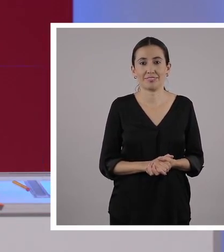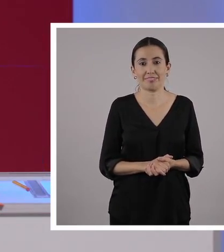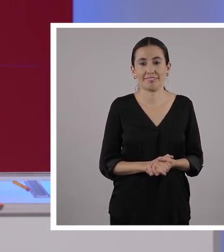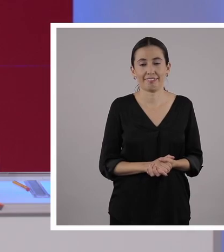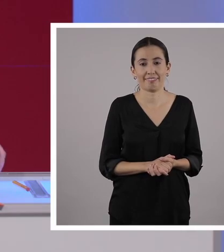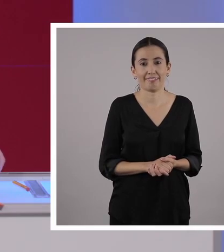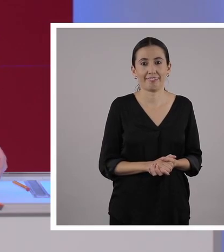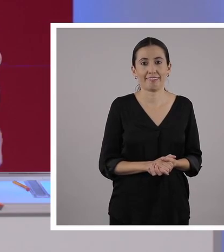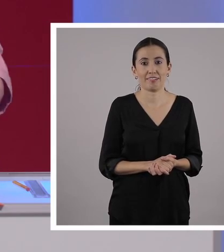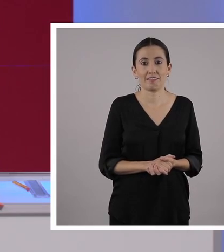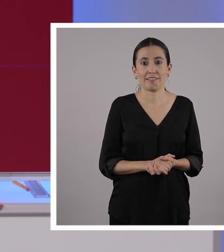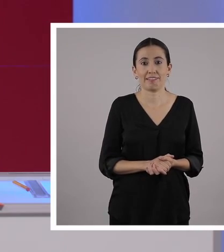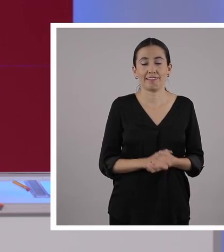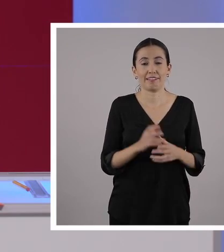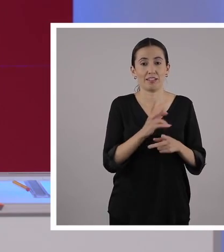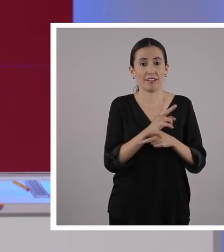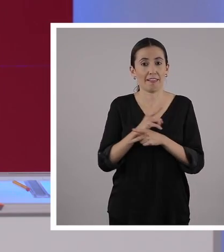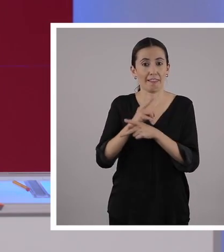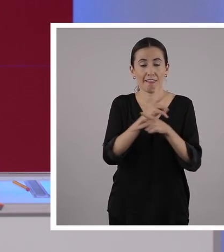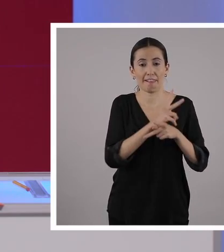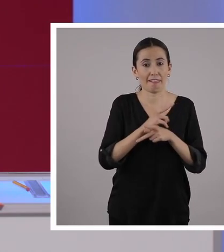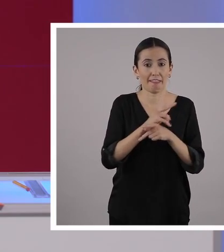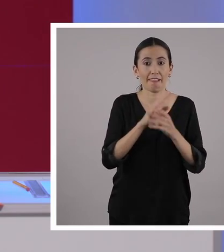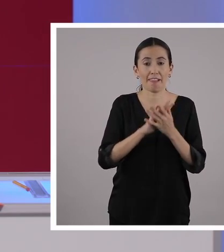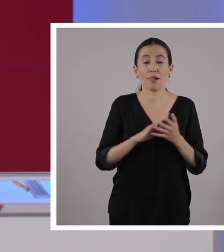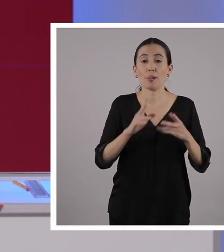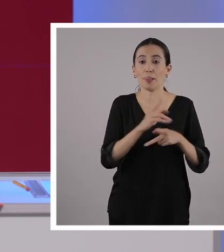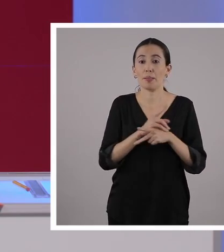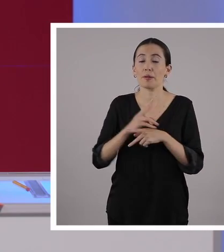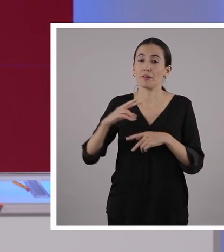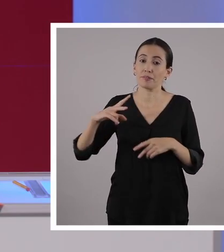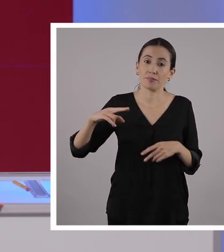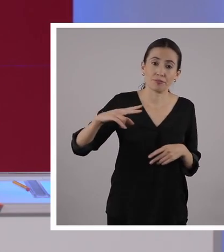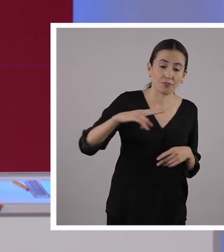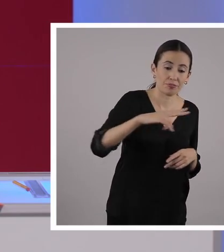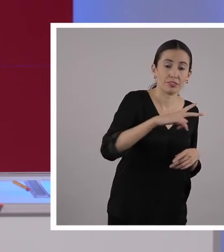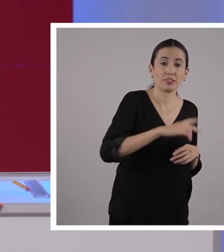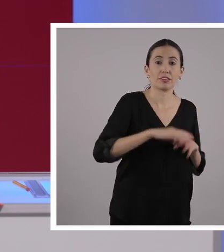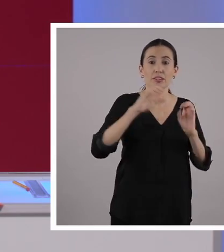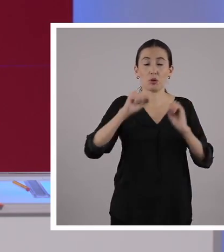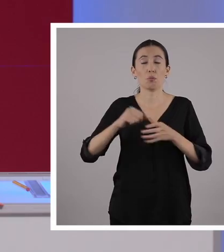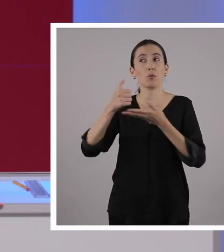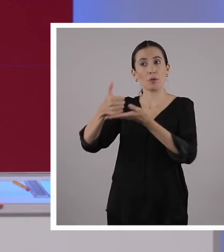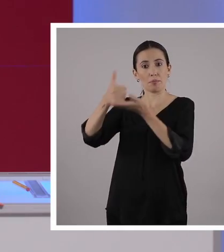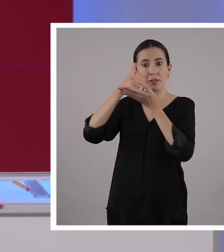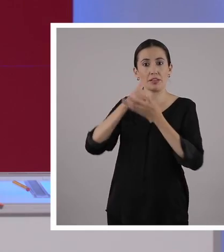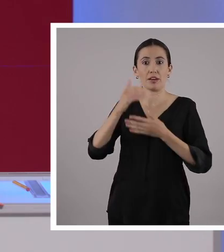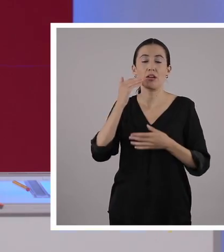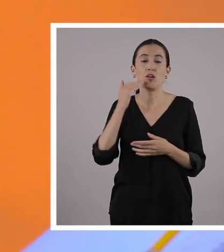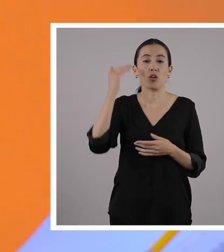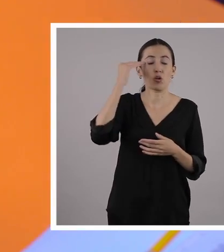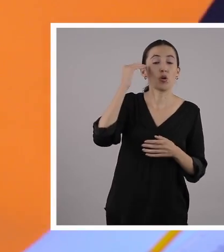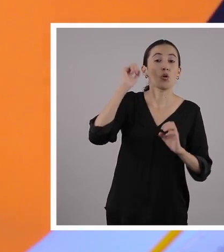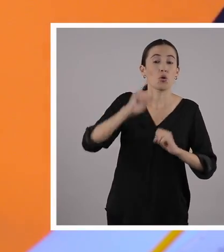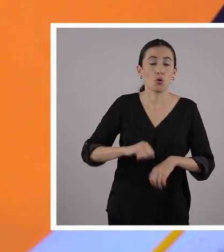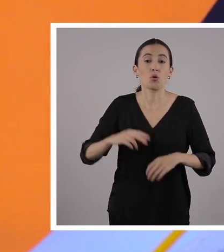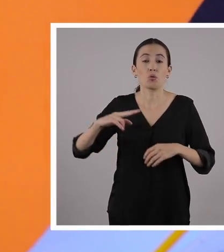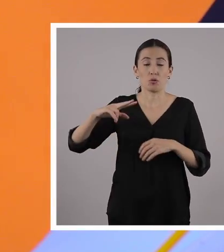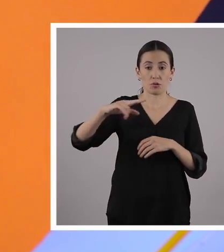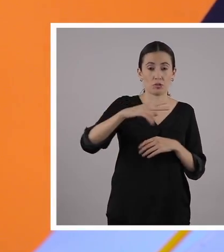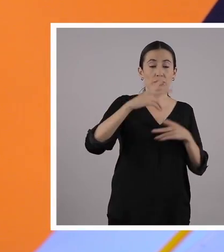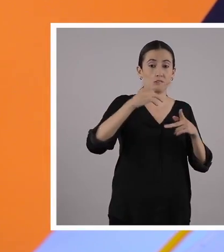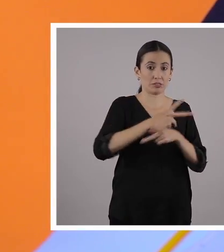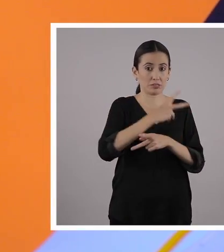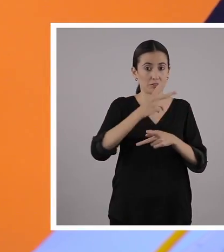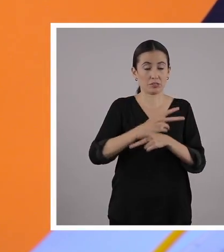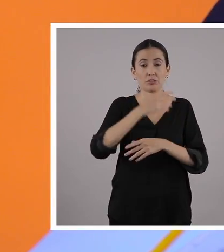a recortar. Muy bien, hay que recortar con mucho cuidado. Recuerden que siempre tienen que tener cuidado. Pueden también pedir ayuda en casa porque las tijeras